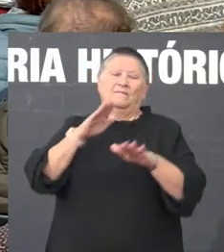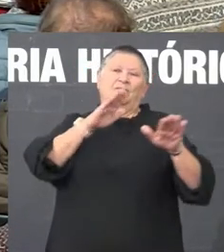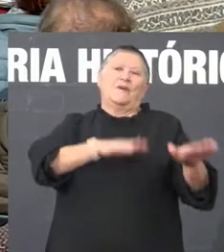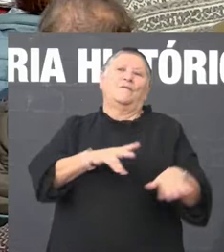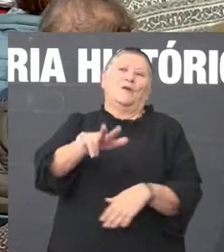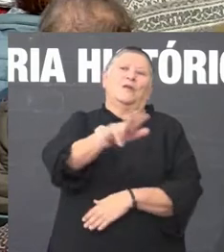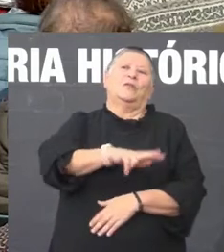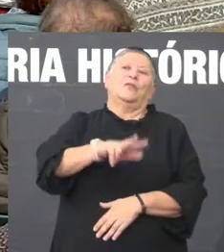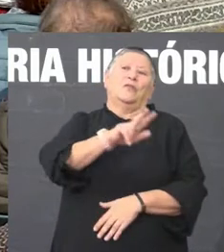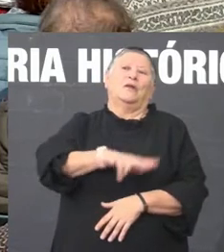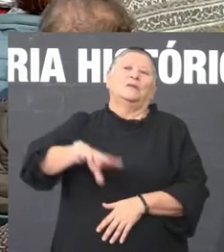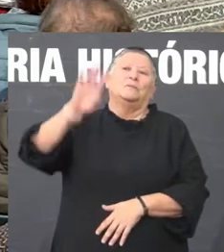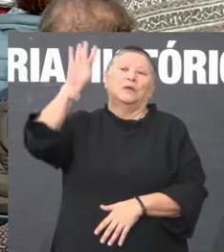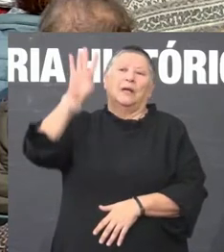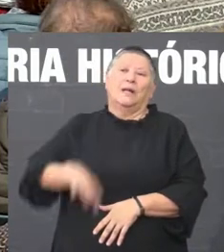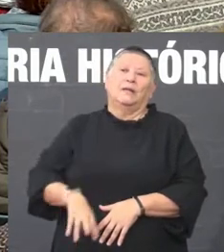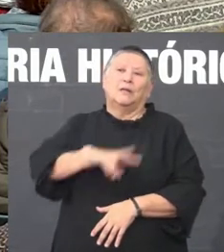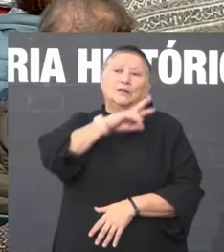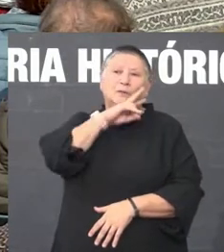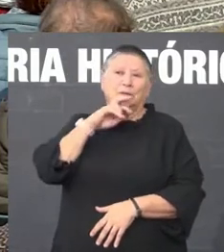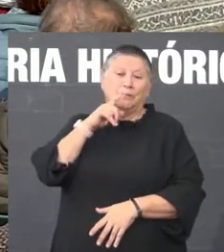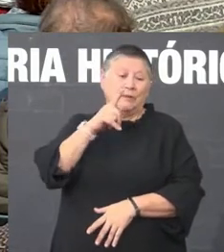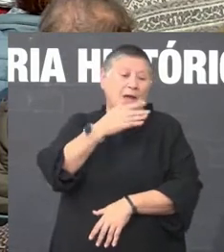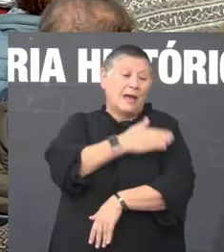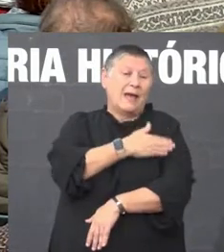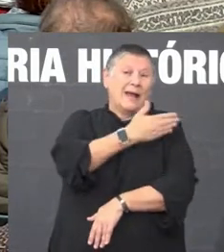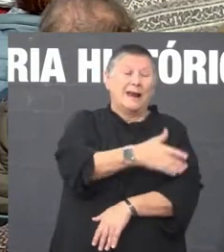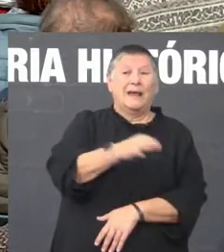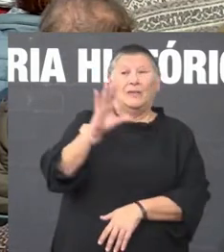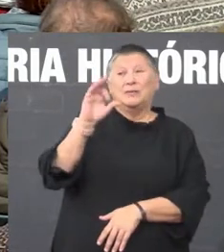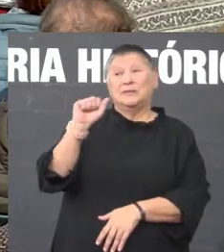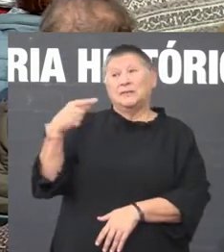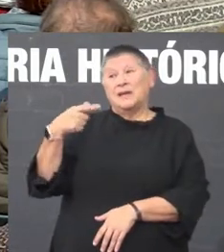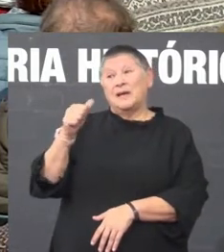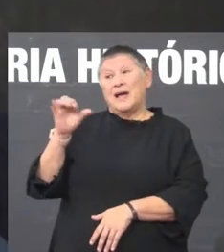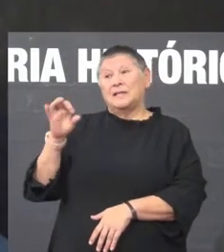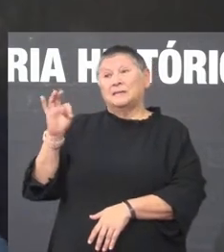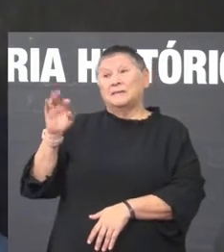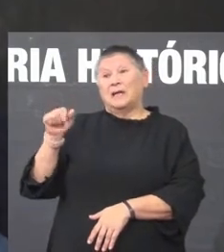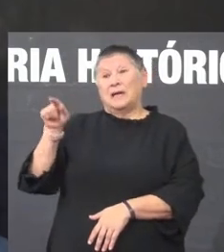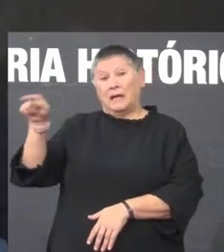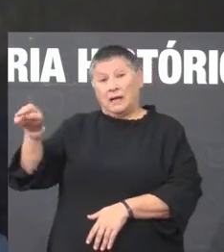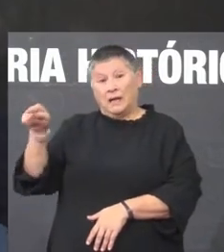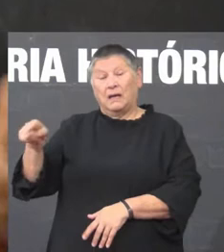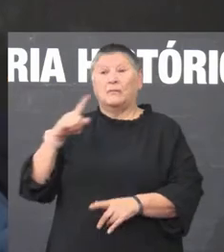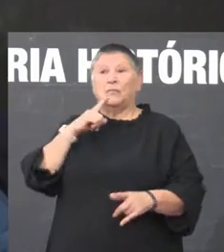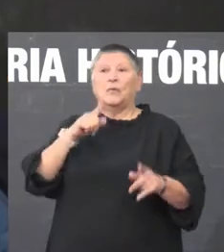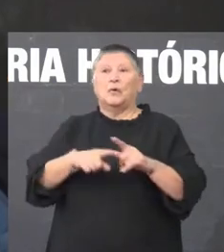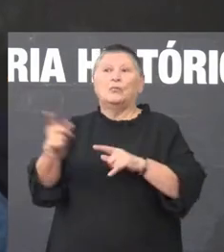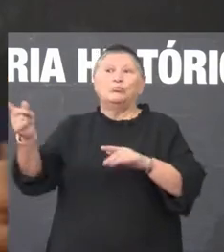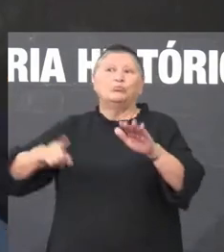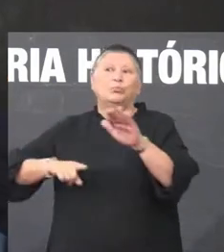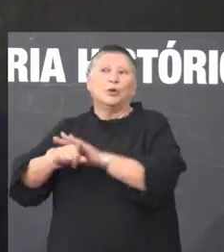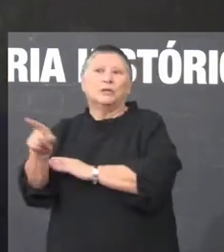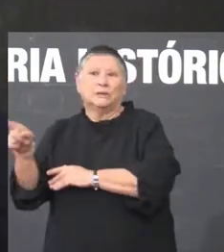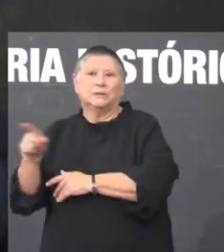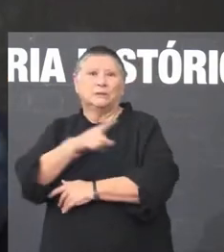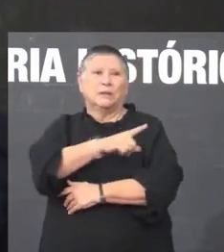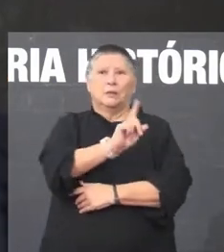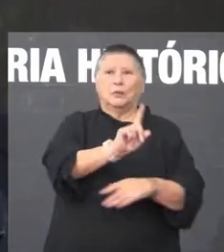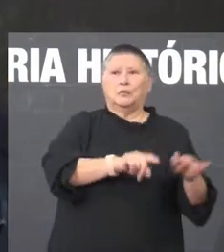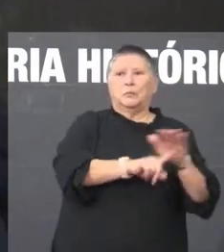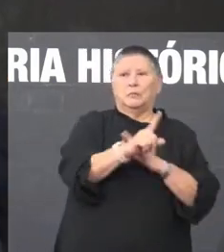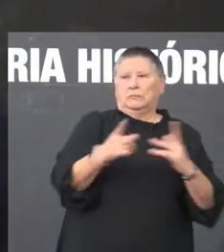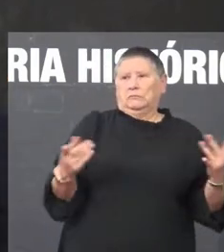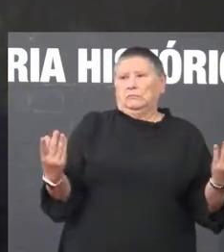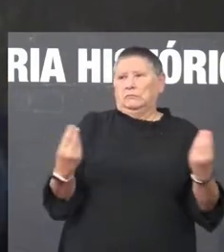conservador, era al lado de Cánovas y Sagasta, no un trotskista, pero sí un progresista. Ya no les